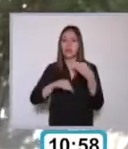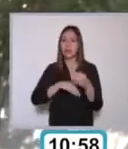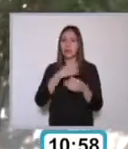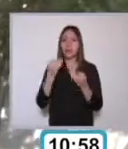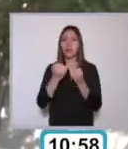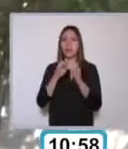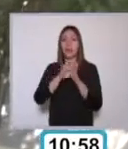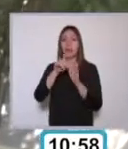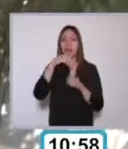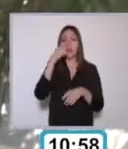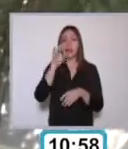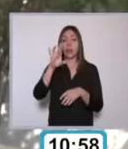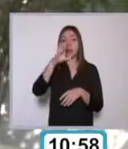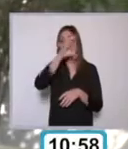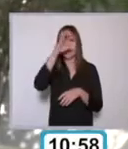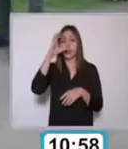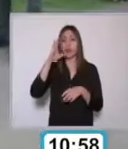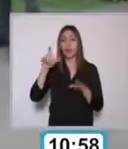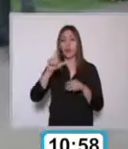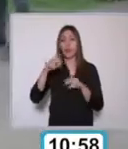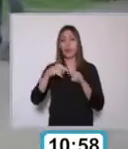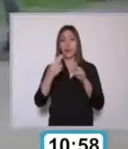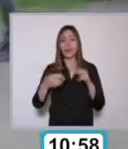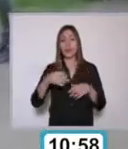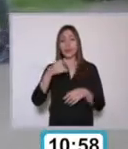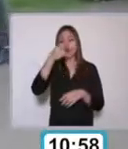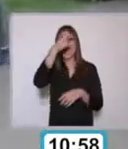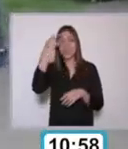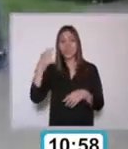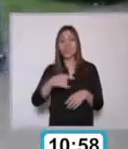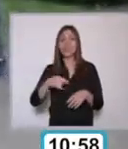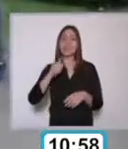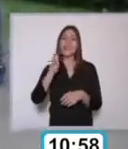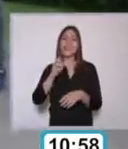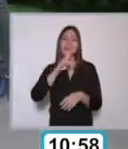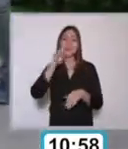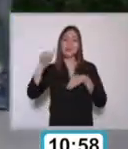en bikini y todo eso, más fácil. Felicidades a todos los integrantes de la